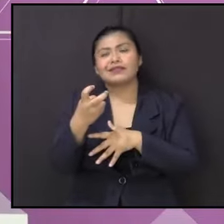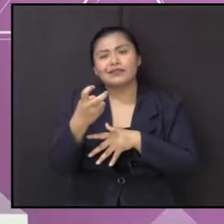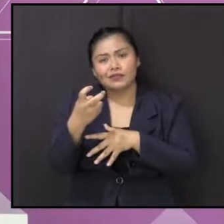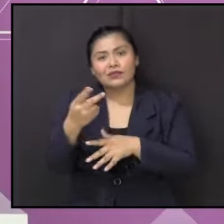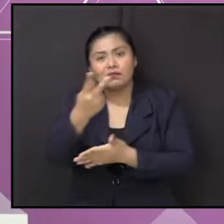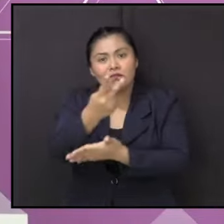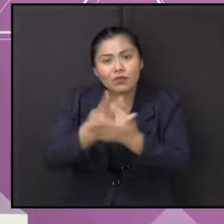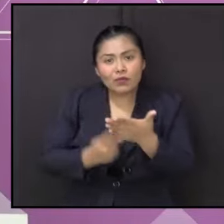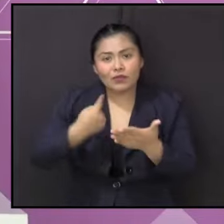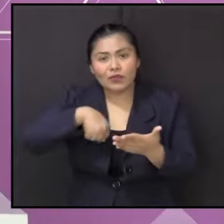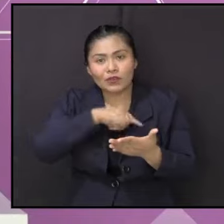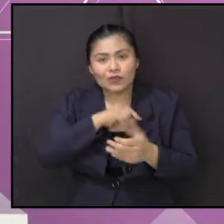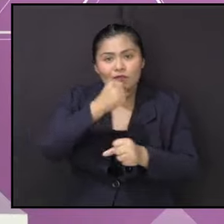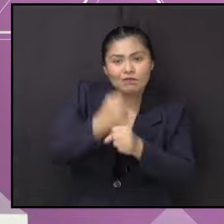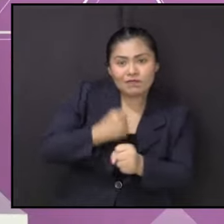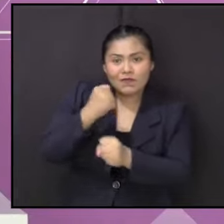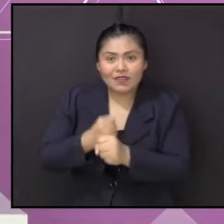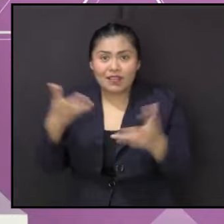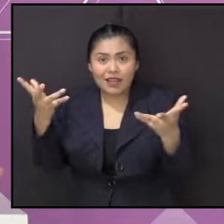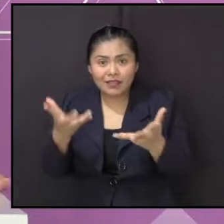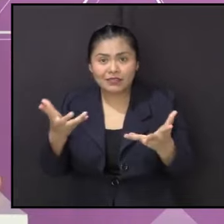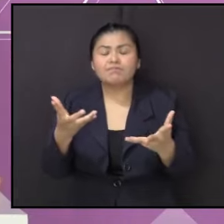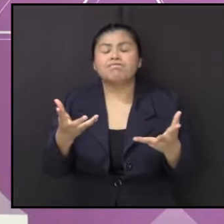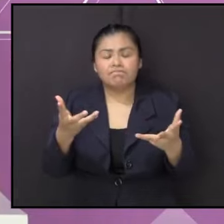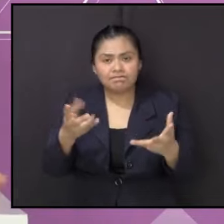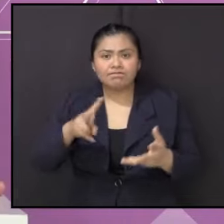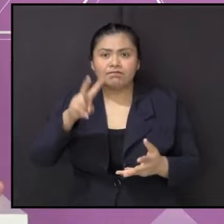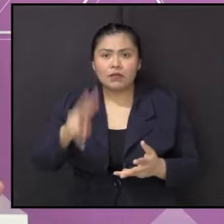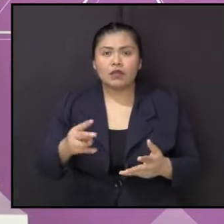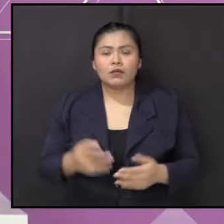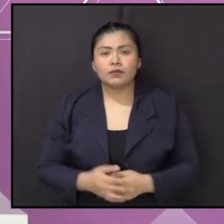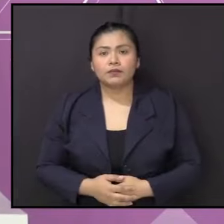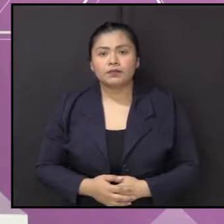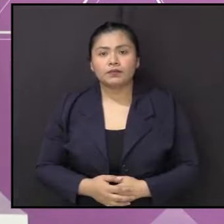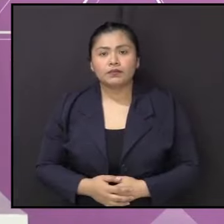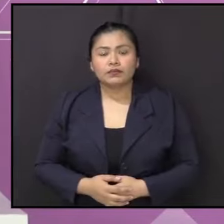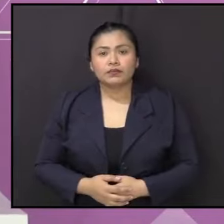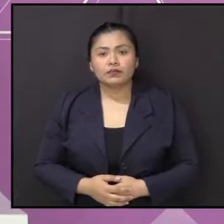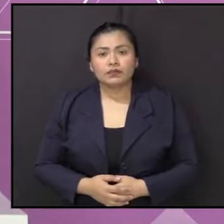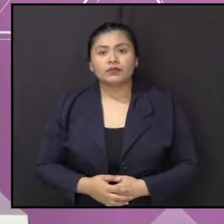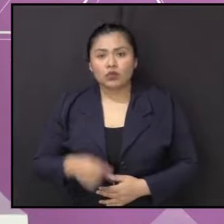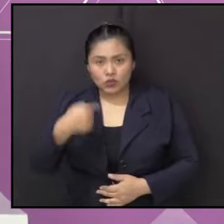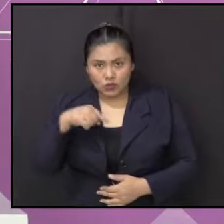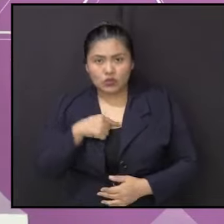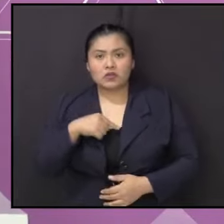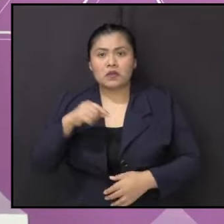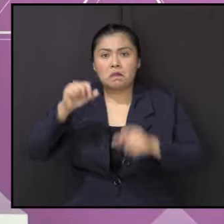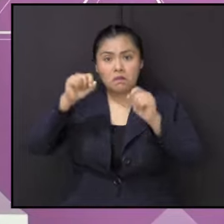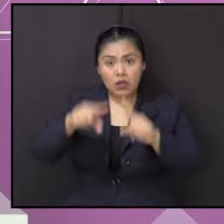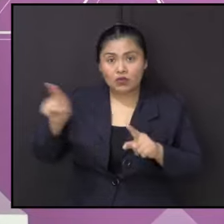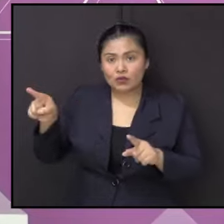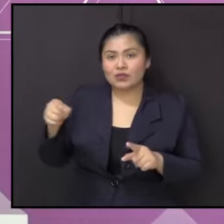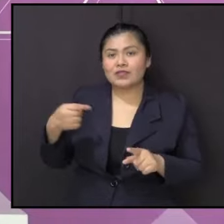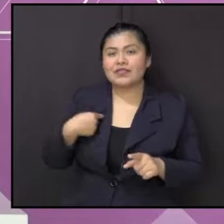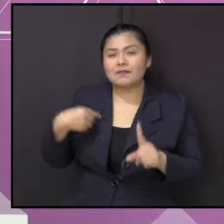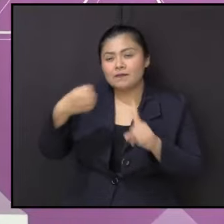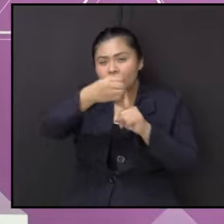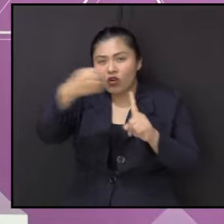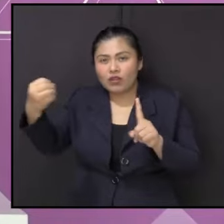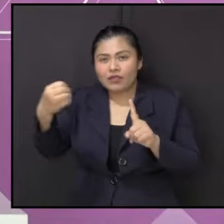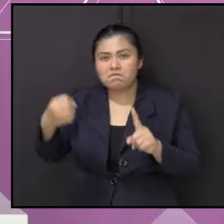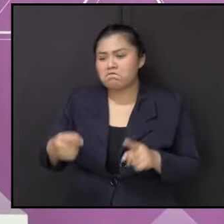a práctica se lleven a cabo, sobre todo siguiendo los preceptos del presidente: primero los pobres. Tenemos que fomentarlos